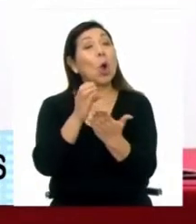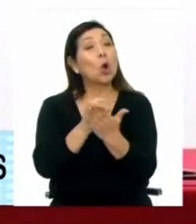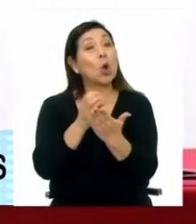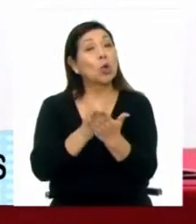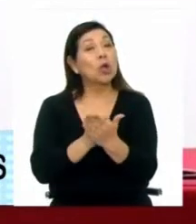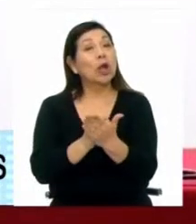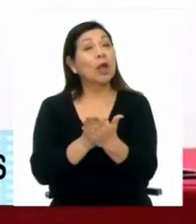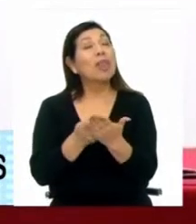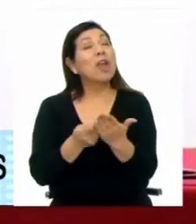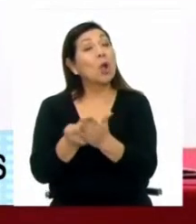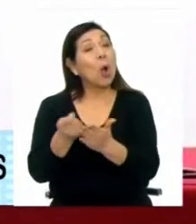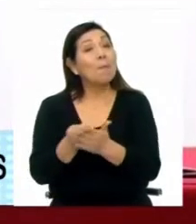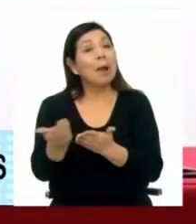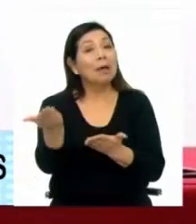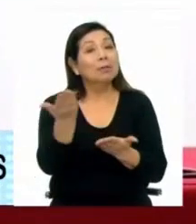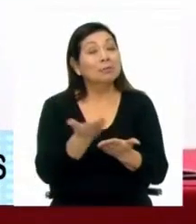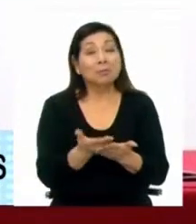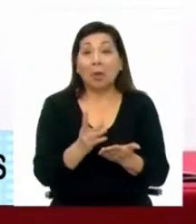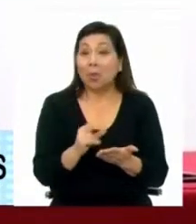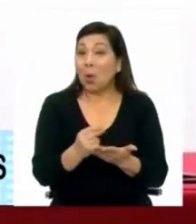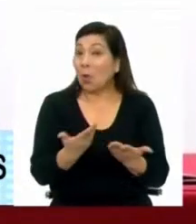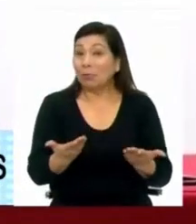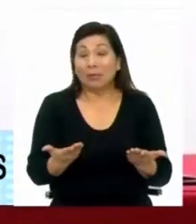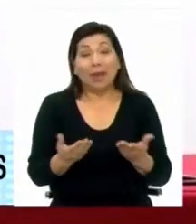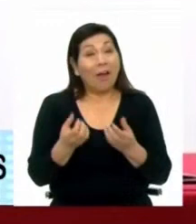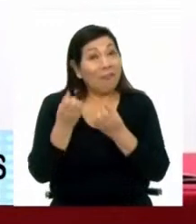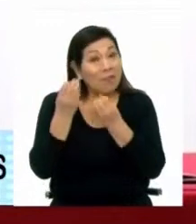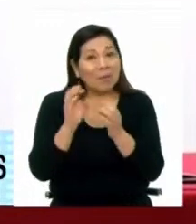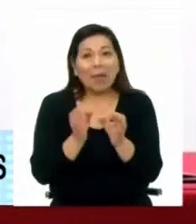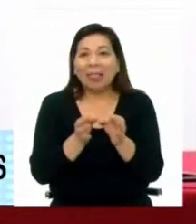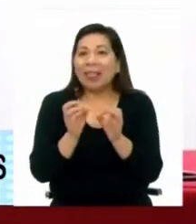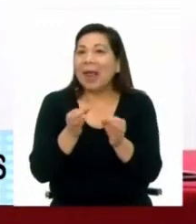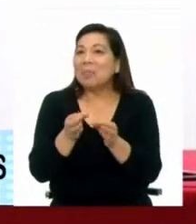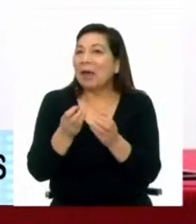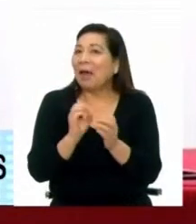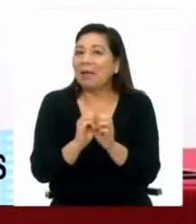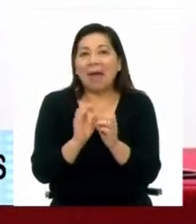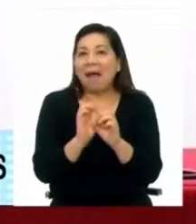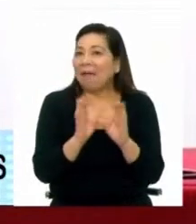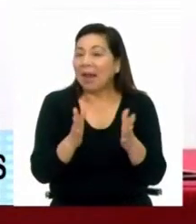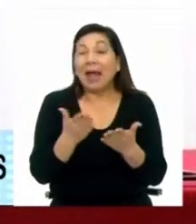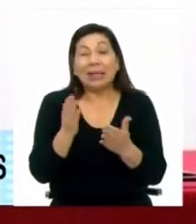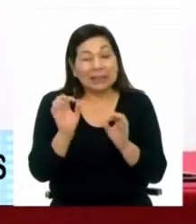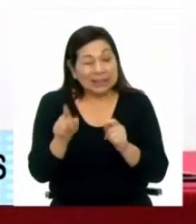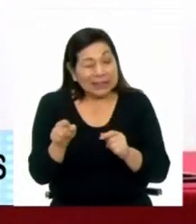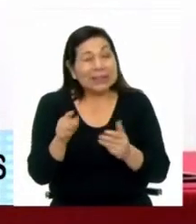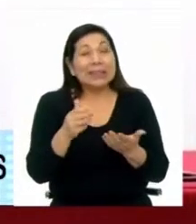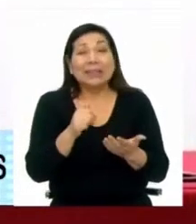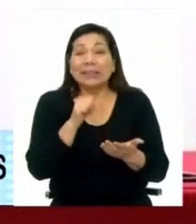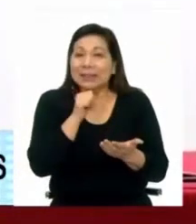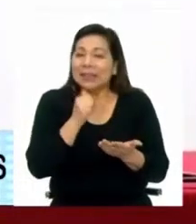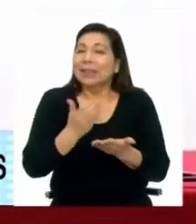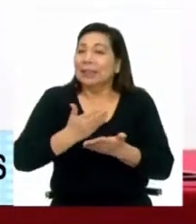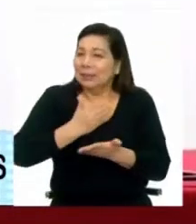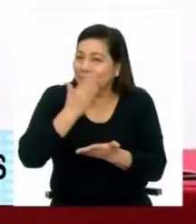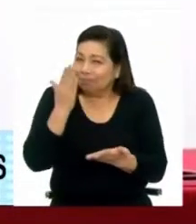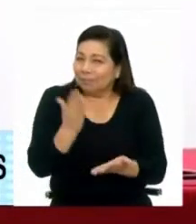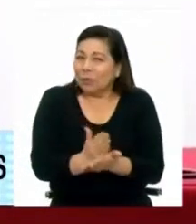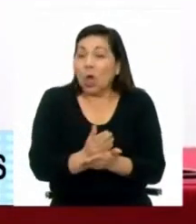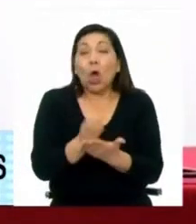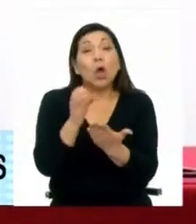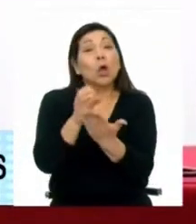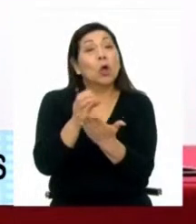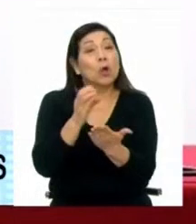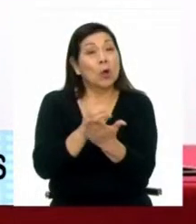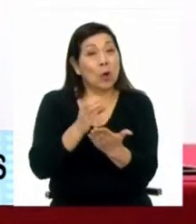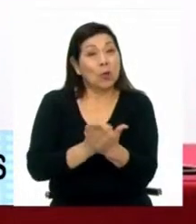y adquisiciones. Esto es algo que no ha sido bastante informado, pero sabemos que hay serios problemas en todos los procesos de